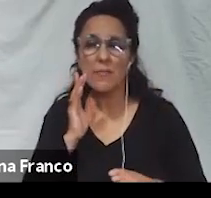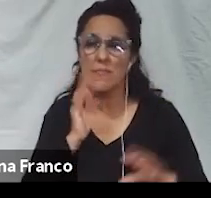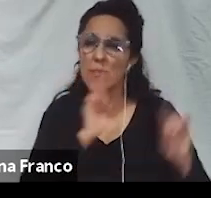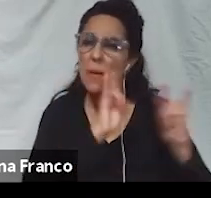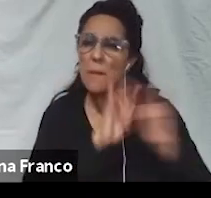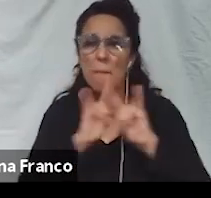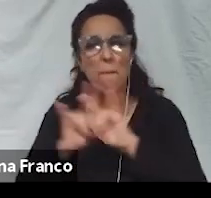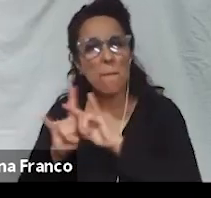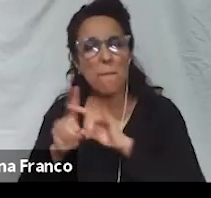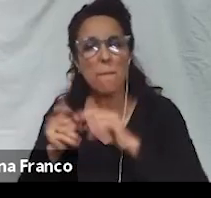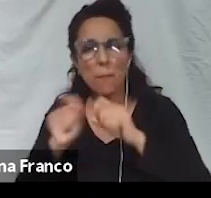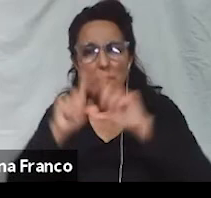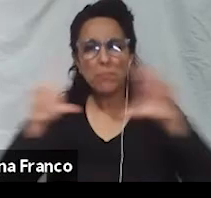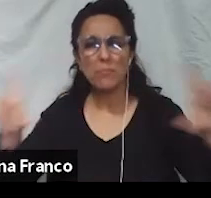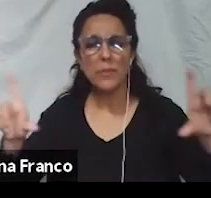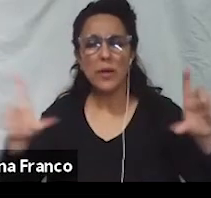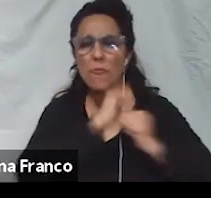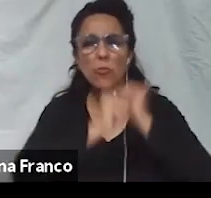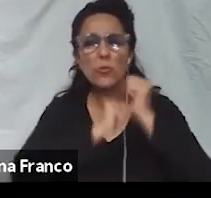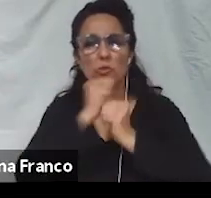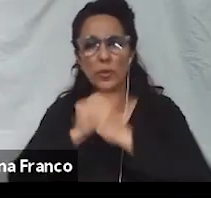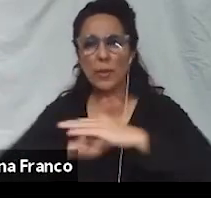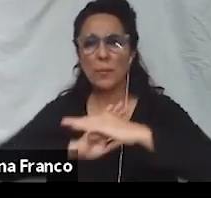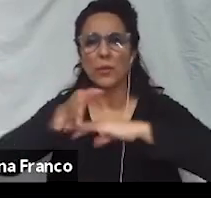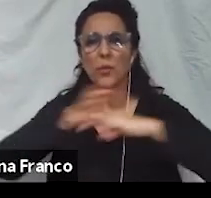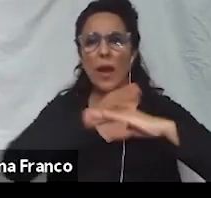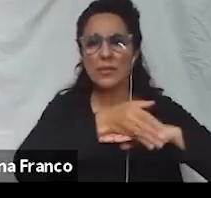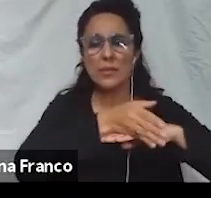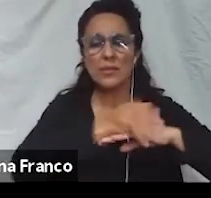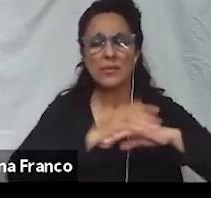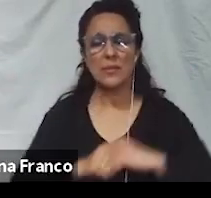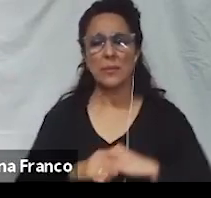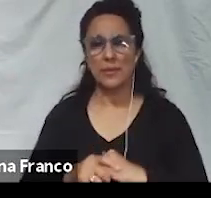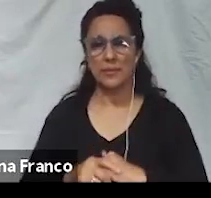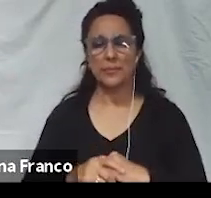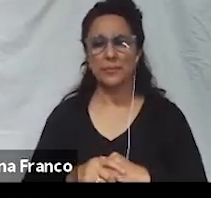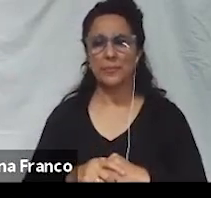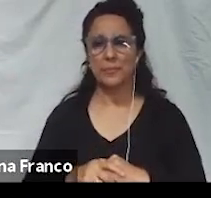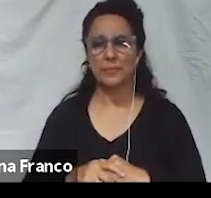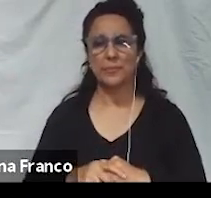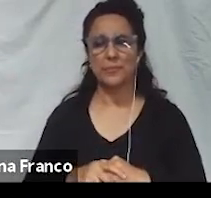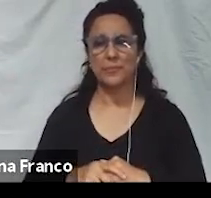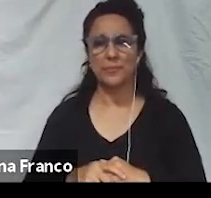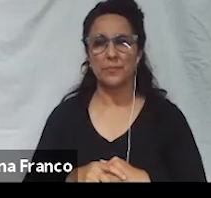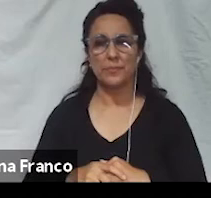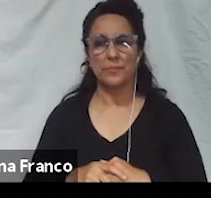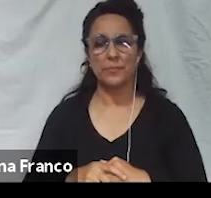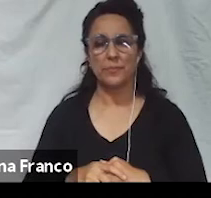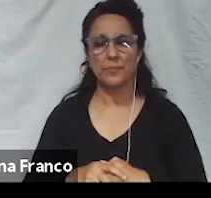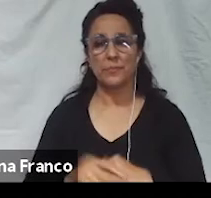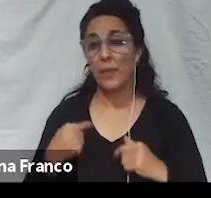componente de forma integral, digamos, que su funcionamiento sea accesible y no tanto ver si, bueno, incumplió esta Wicca, la